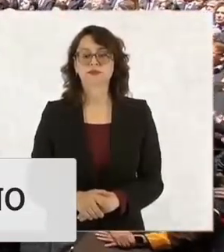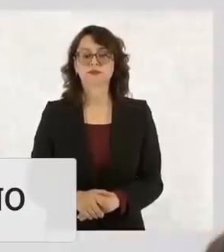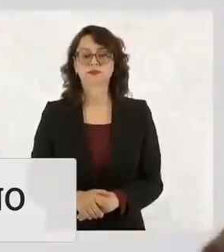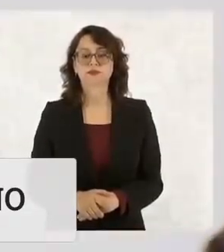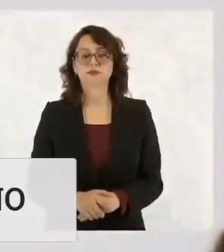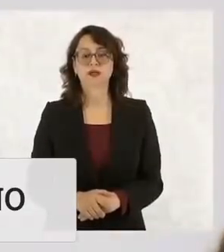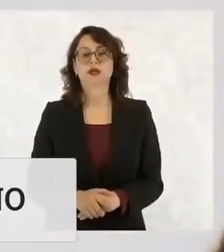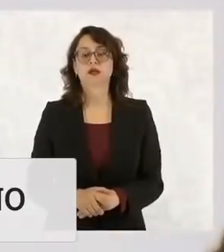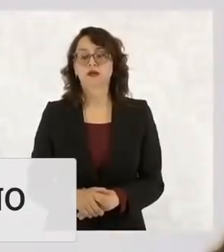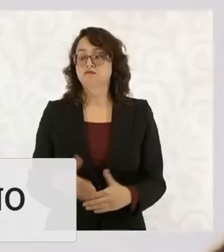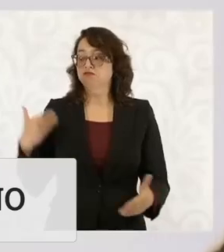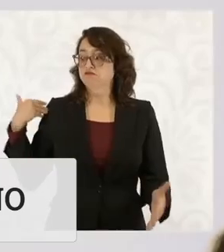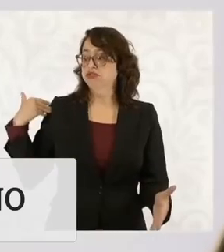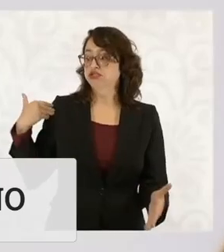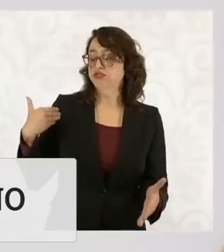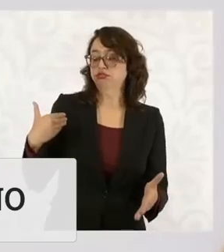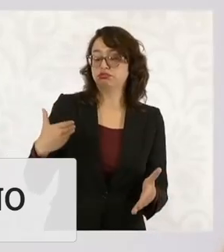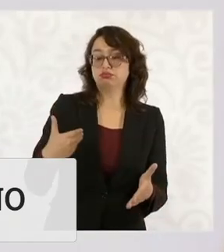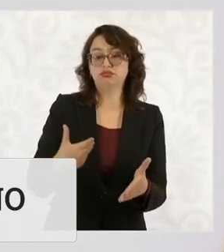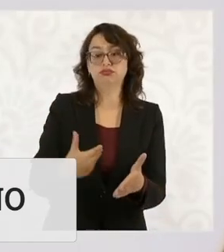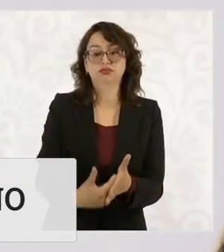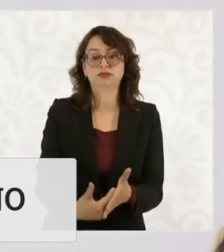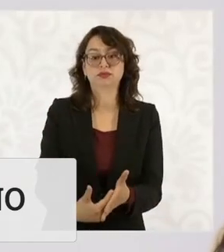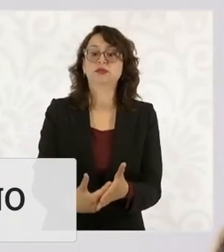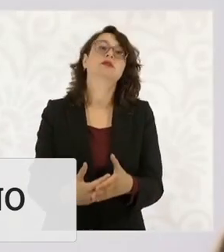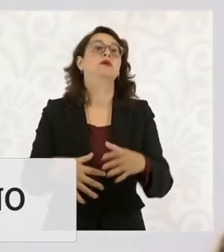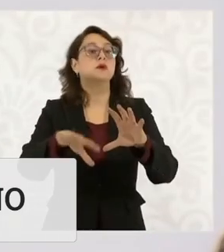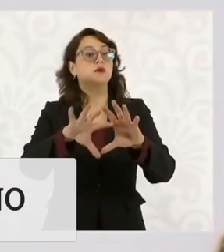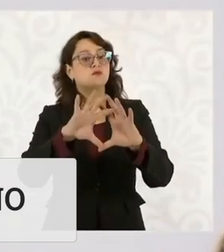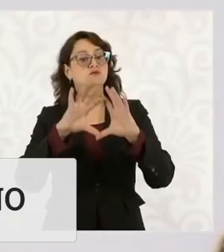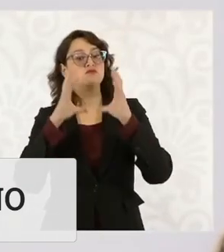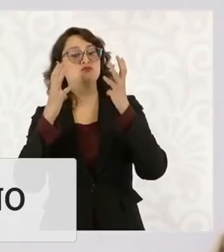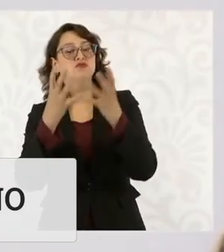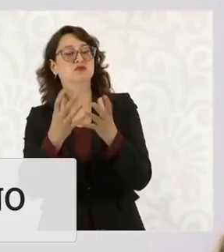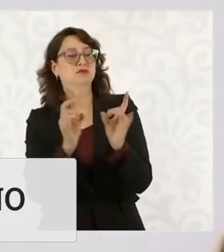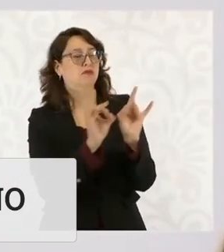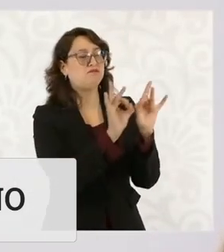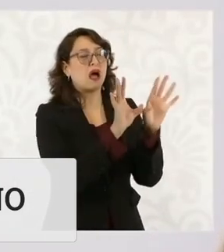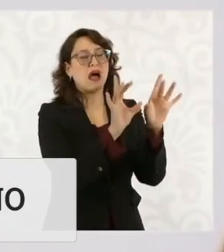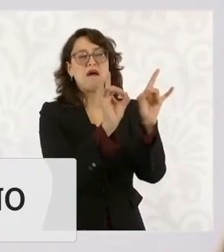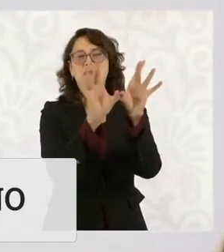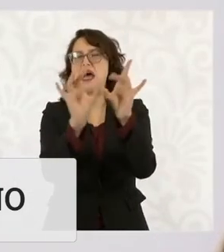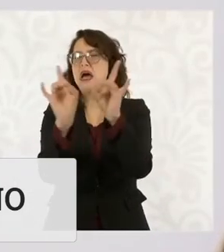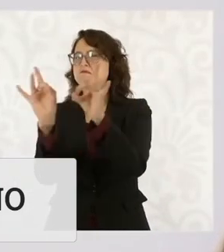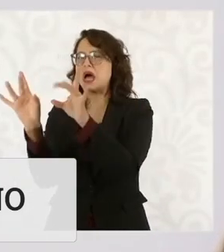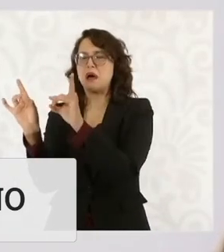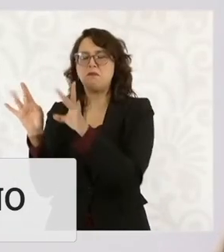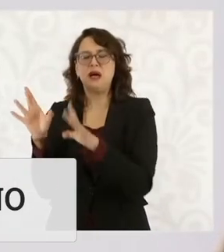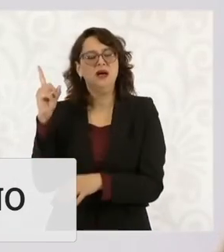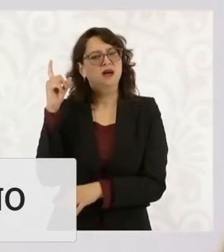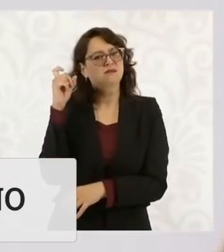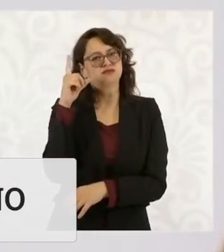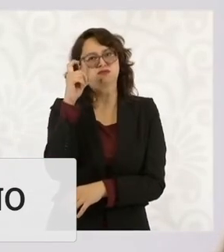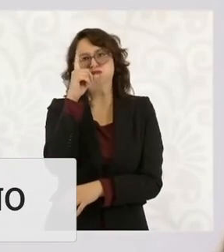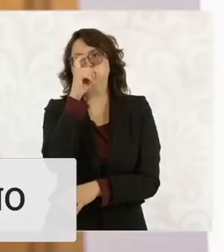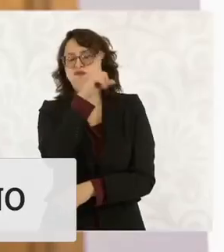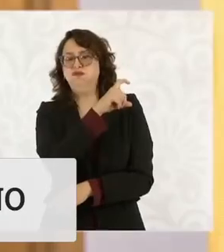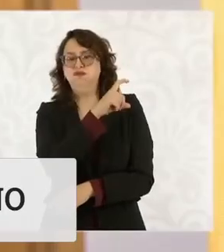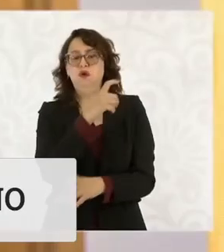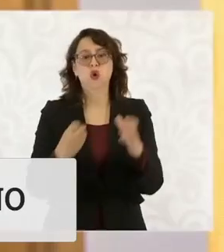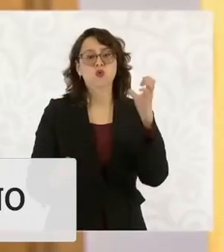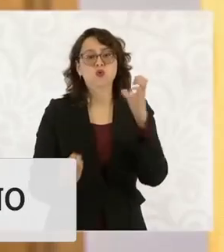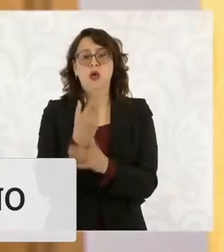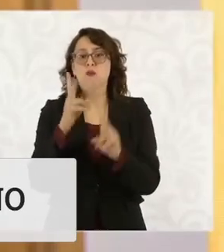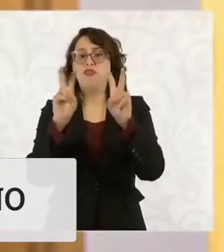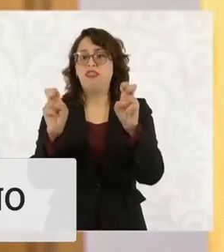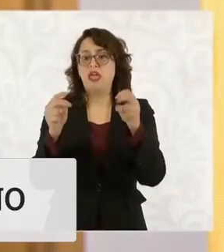En estos meses, el mundo entero ha enfrentado situaciones complejas frente a la nueva realidad